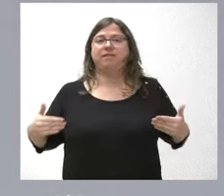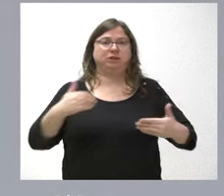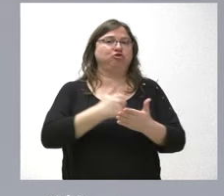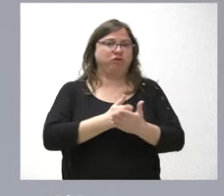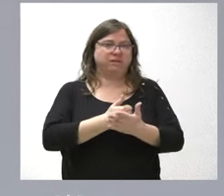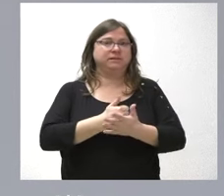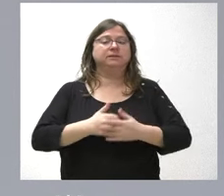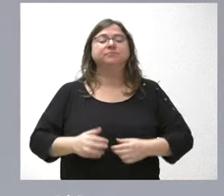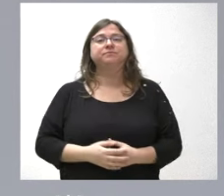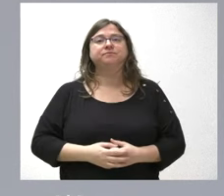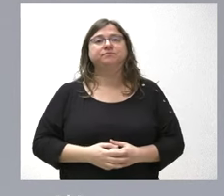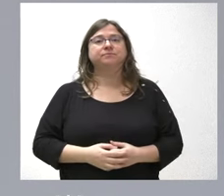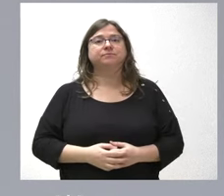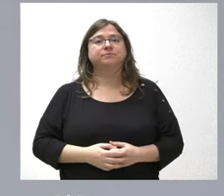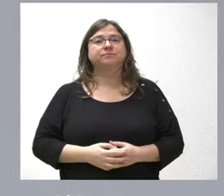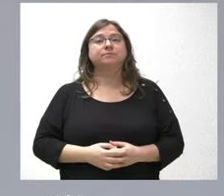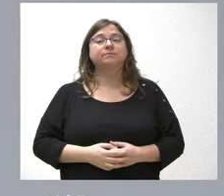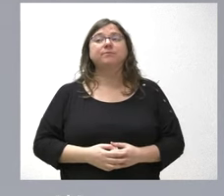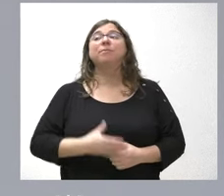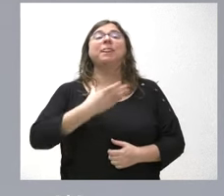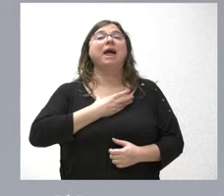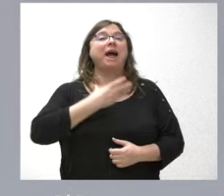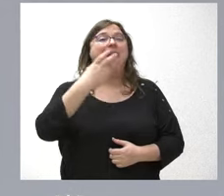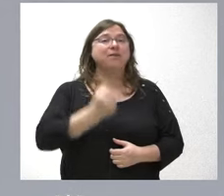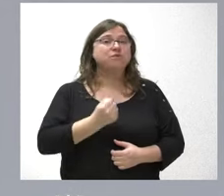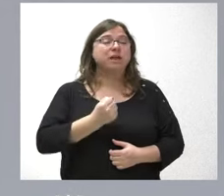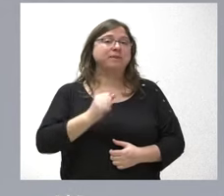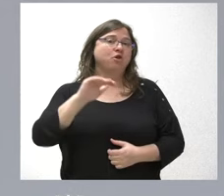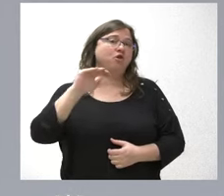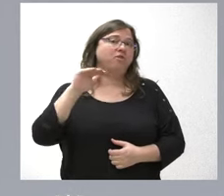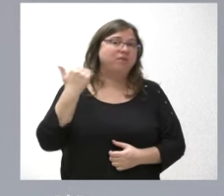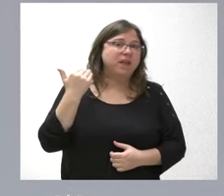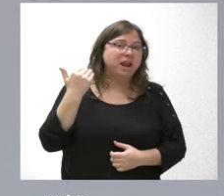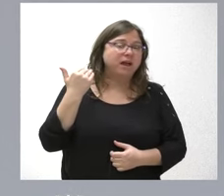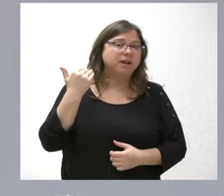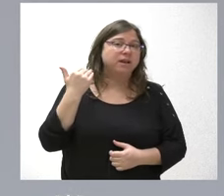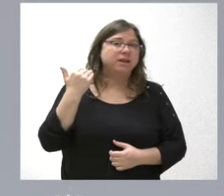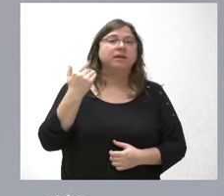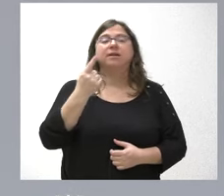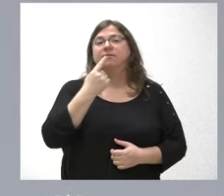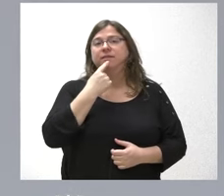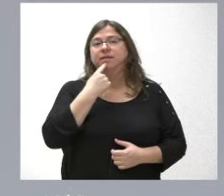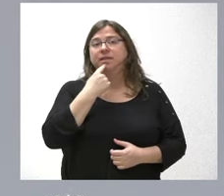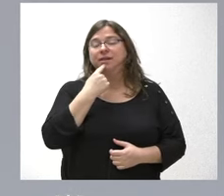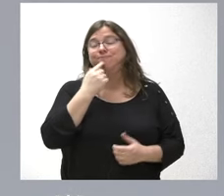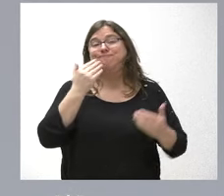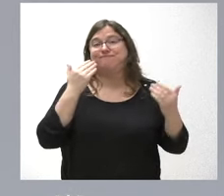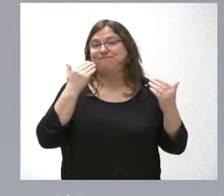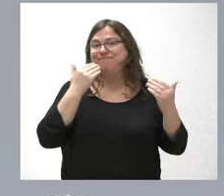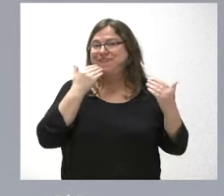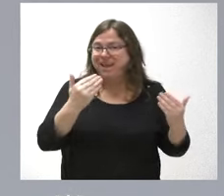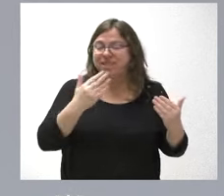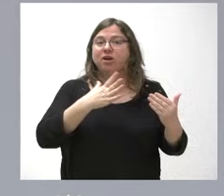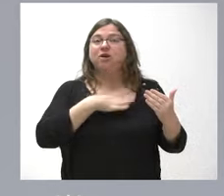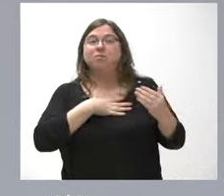provincia. El Ayuntamiento de Villalar ha agradecido la posibilidad que le ofrece la Junta de insertar